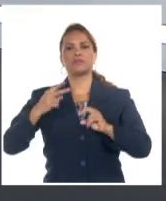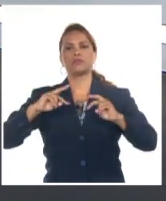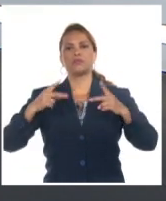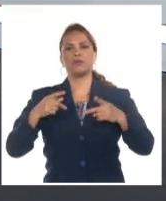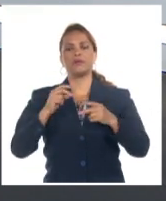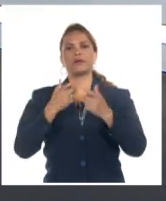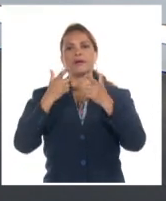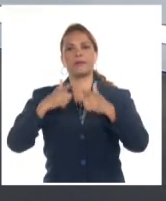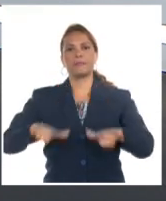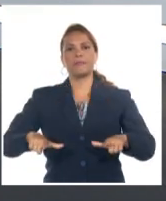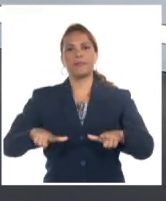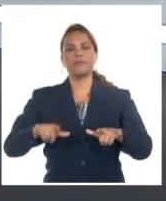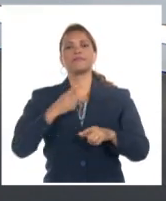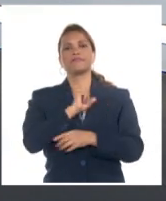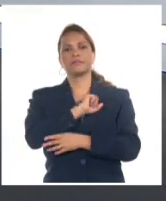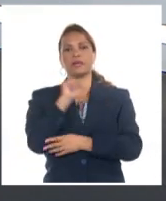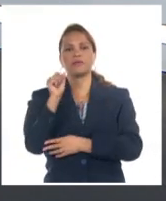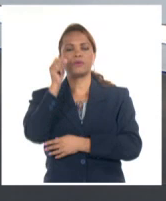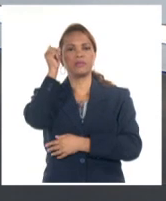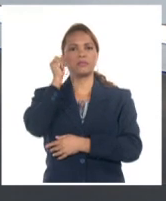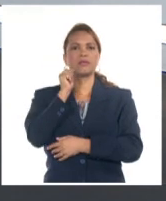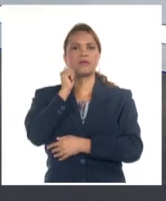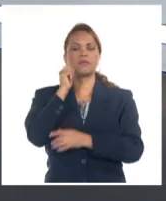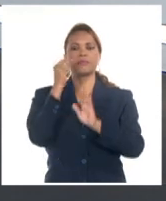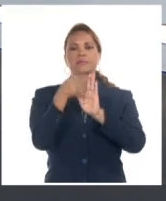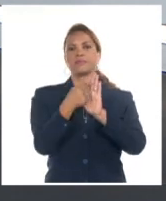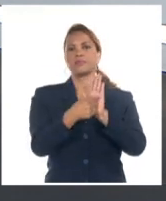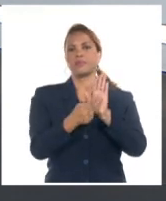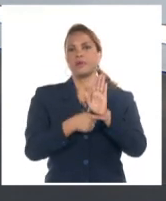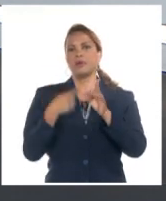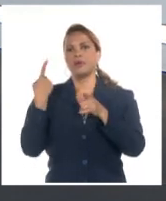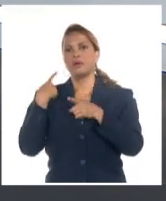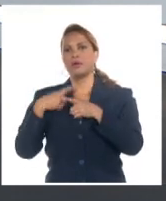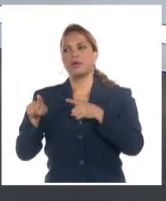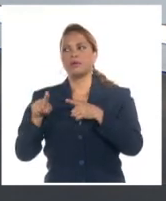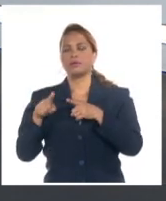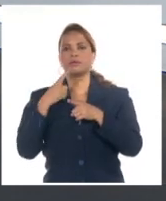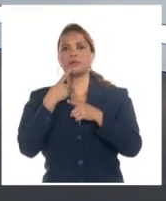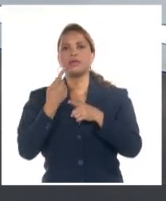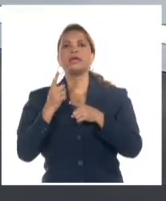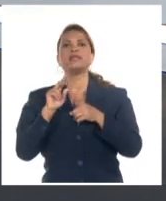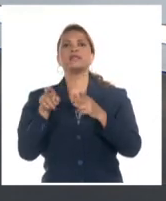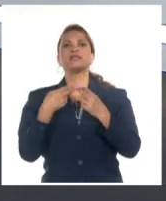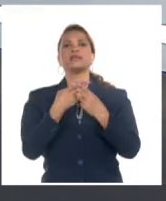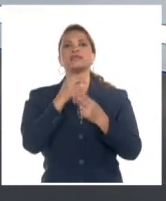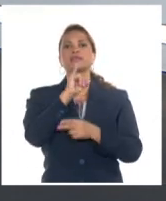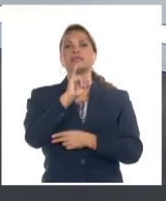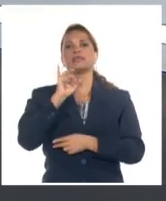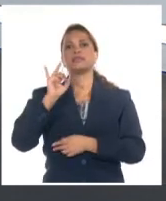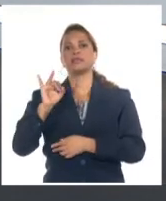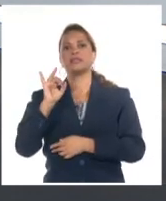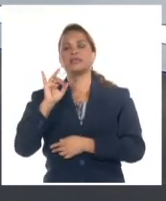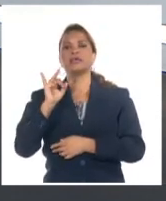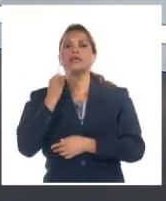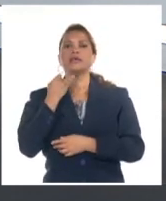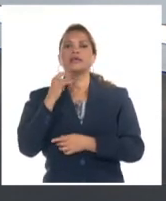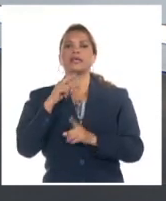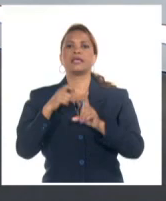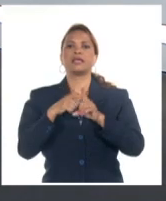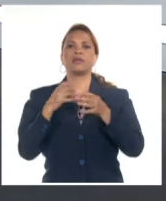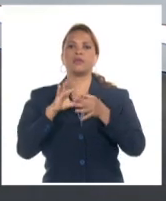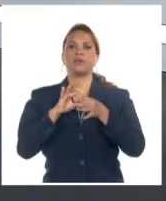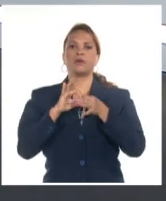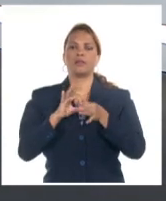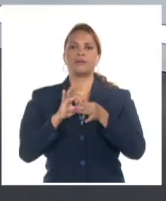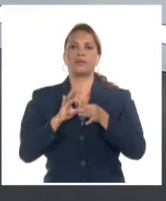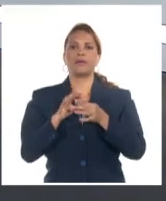Roniel Iglesias venció este sábado por puntos al kazajo Dulat Bagut en los 67 kilogramos durante la noche de campeones de